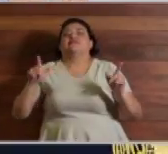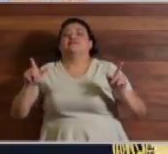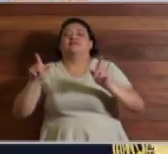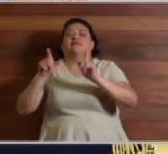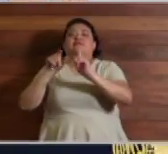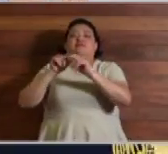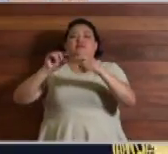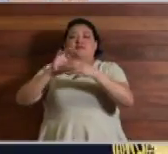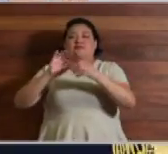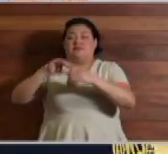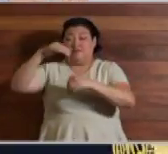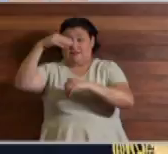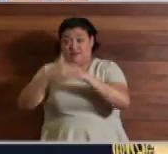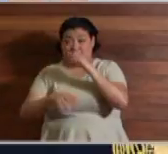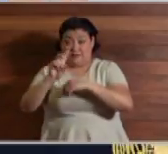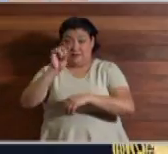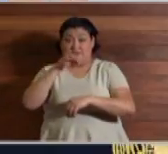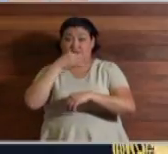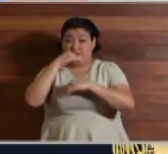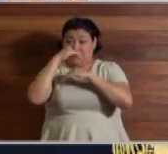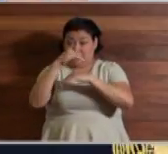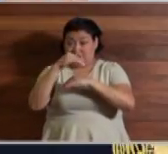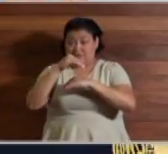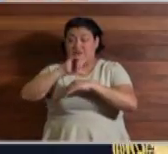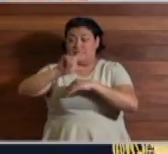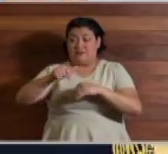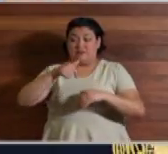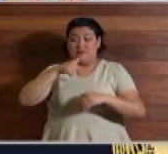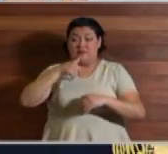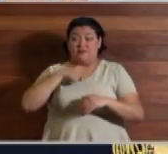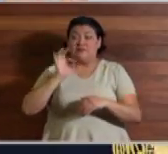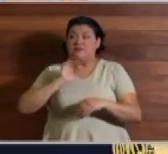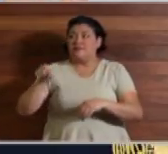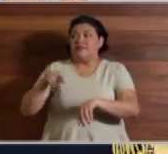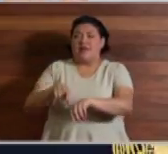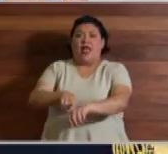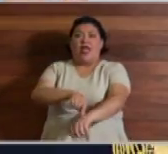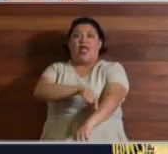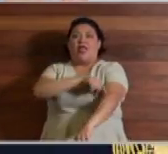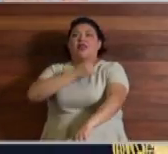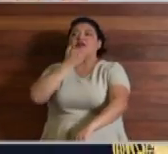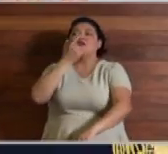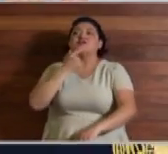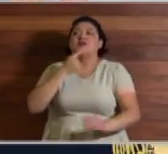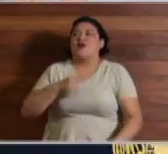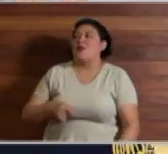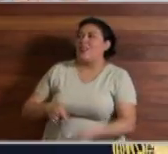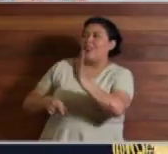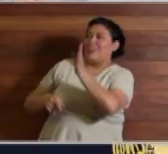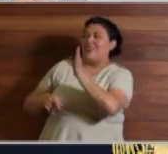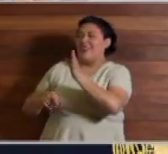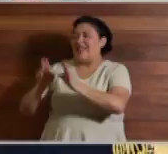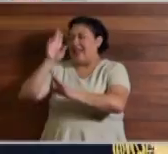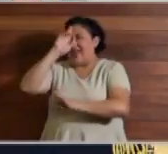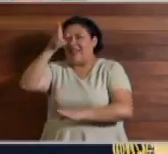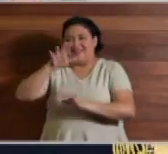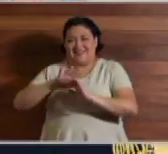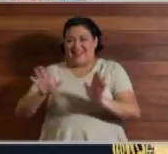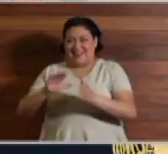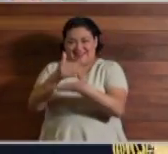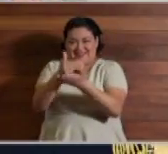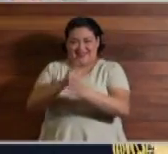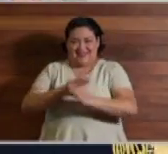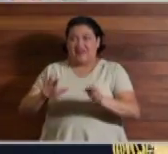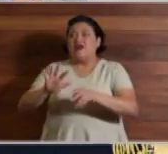al término del tiempo, que espero no sea necesario, tendré que sacarles la tarjeta roja de tiempo. Todo ello